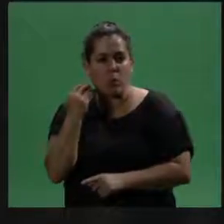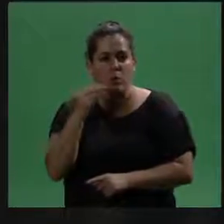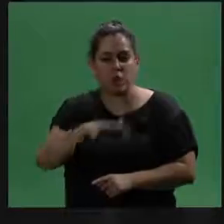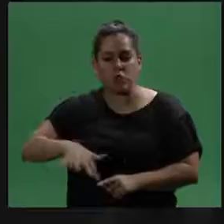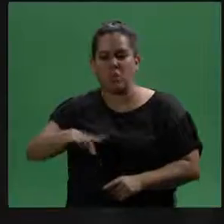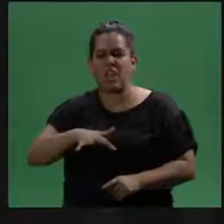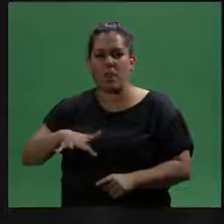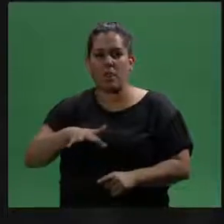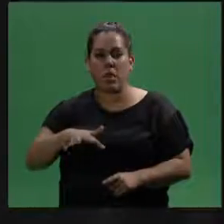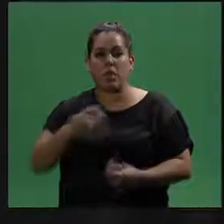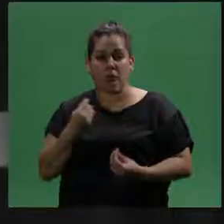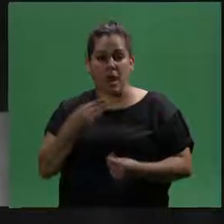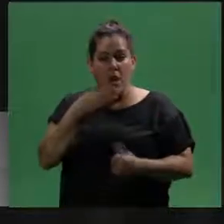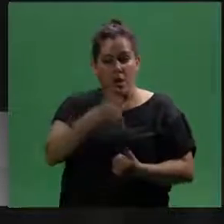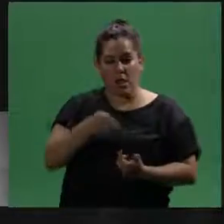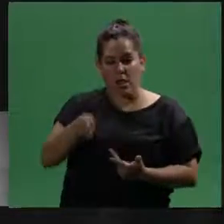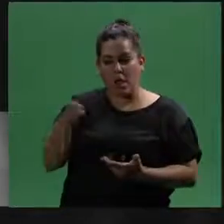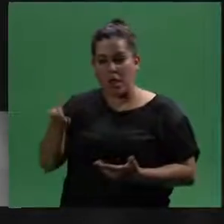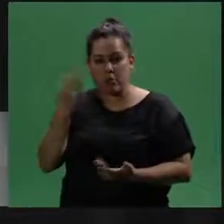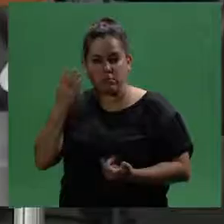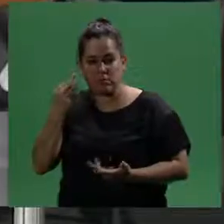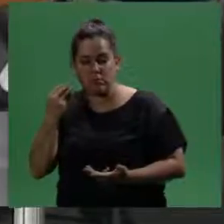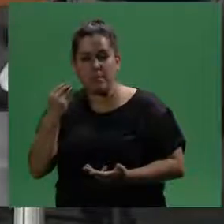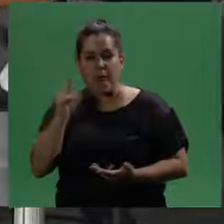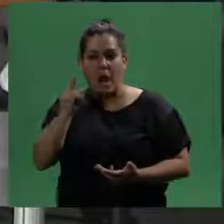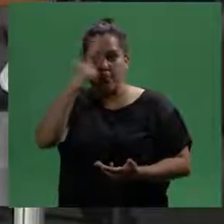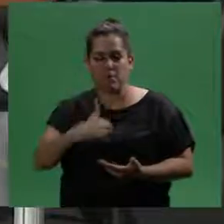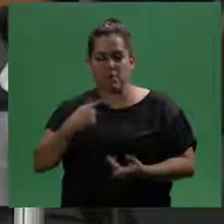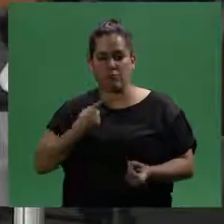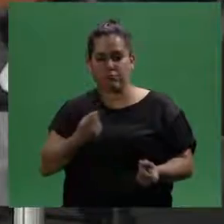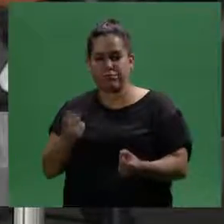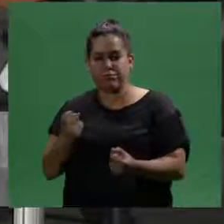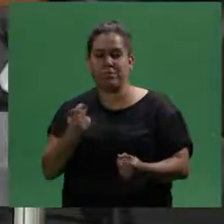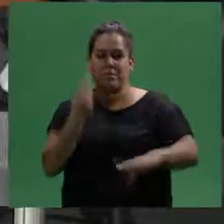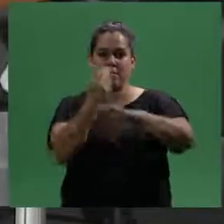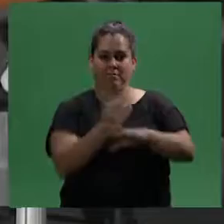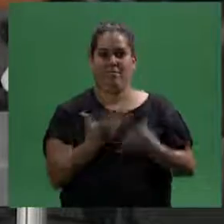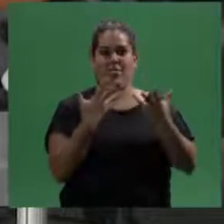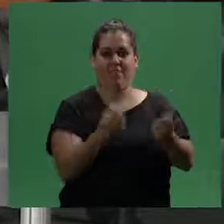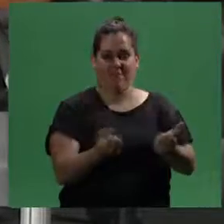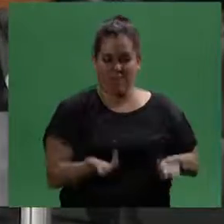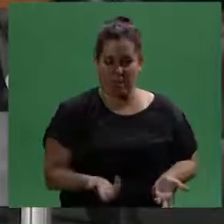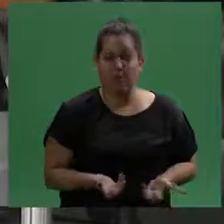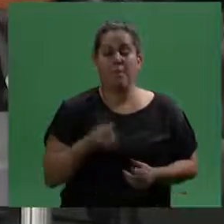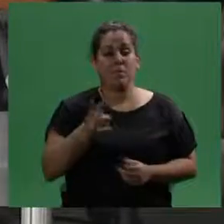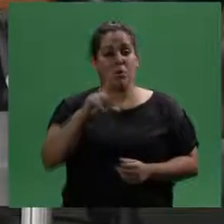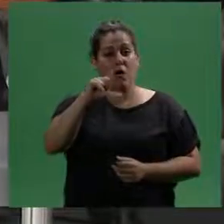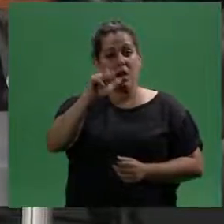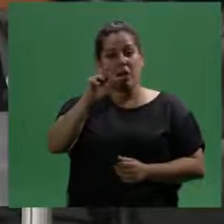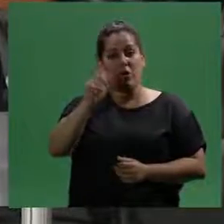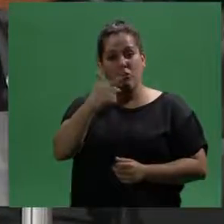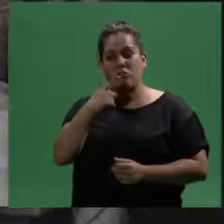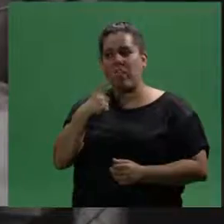escuchan a diferentes sectores sociales para ellos. Justamente eso es la política, exacto. Exacto, con lo cual, en línea con lo que decía